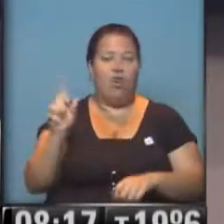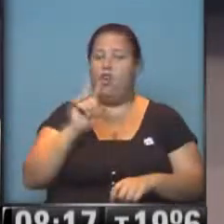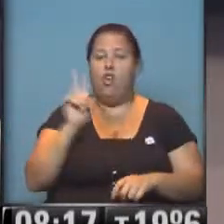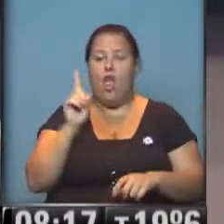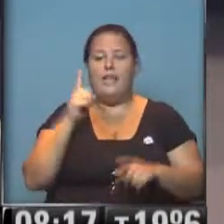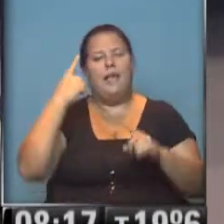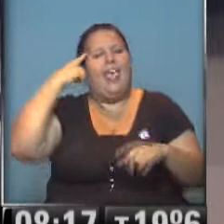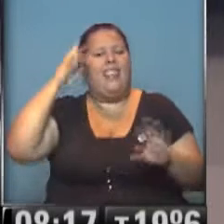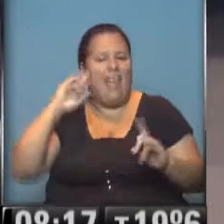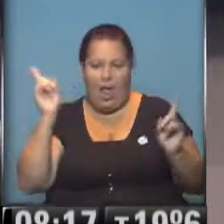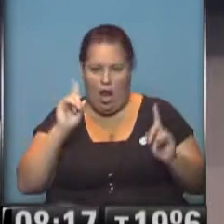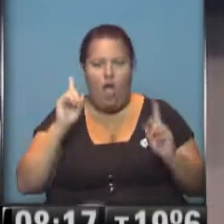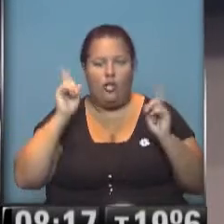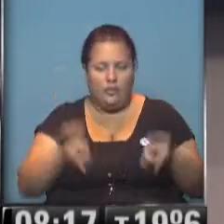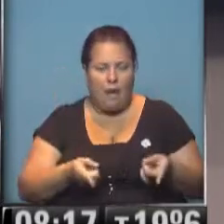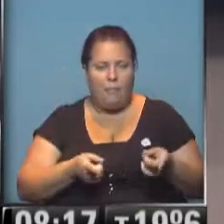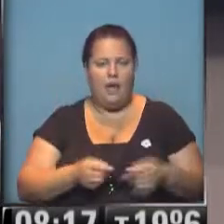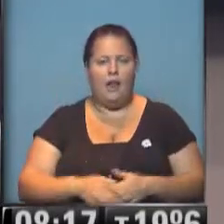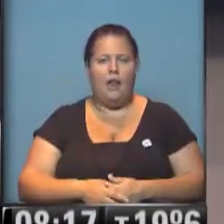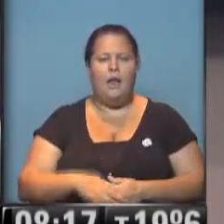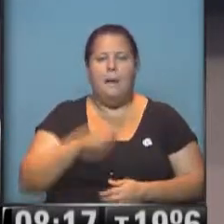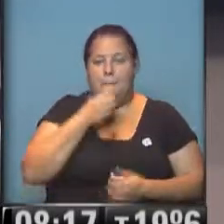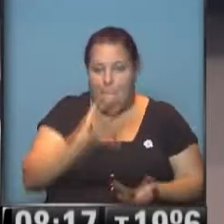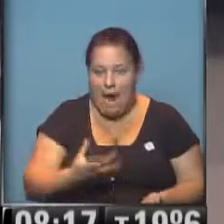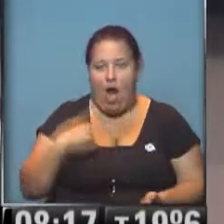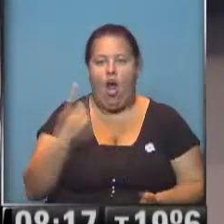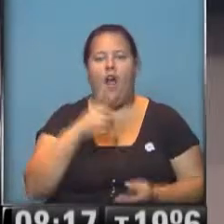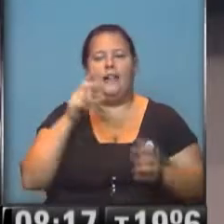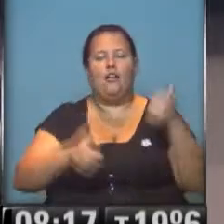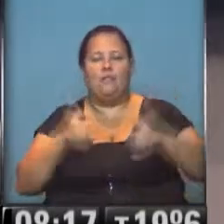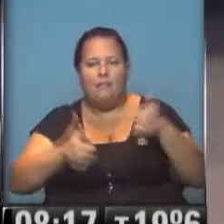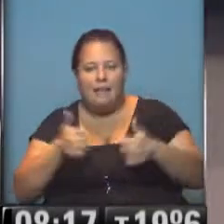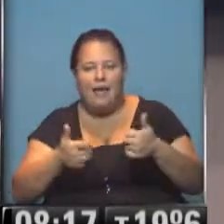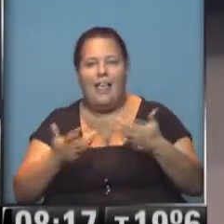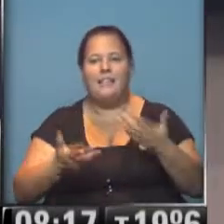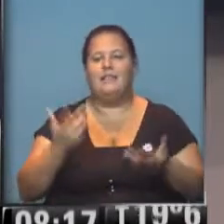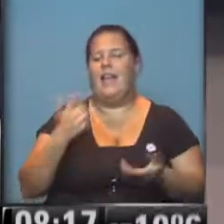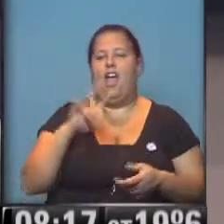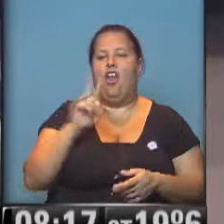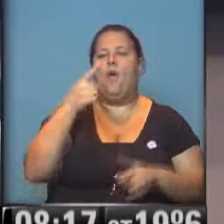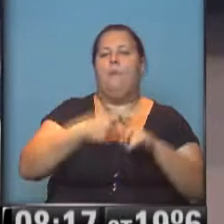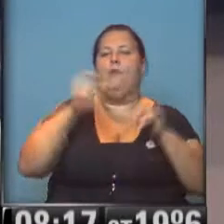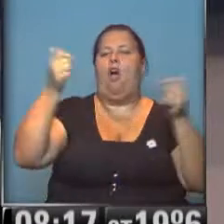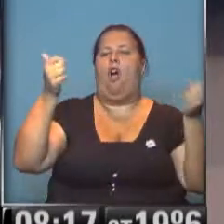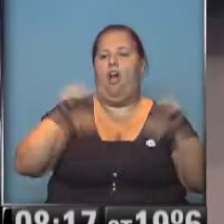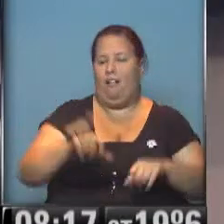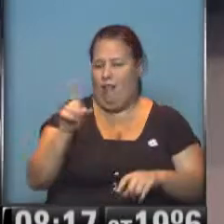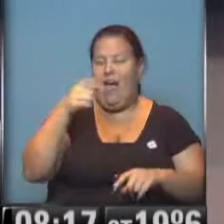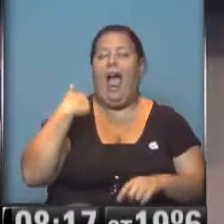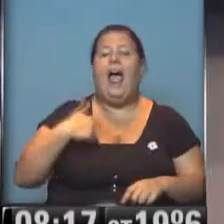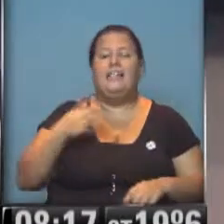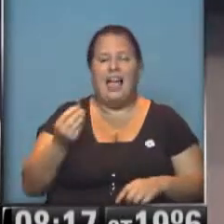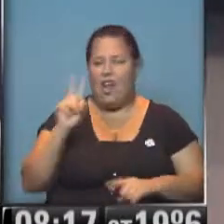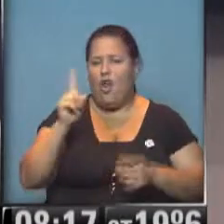ideológica sino inclusive hasta de conveniencia que el tema de la competitividad no se logra por devaluación cuando argentina lo que enfrenta